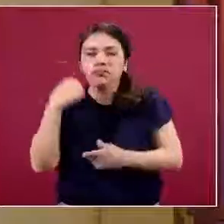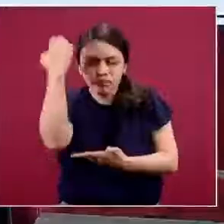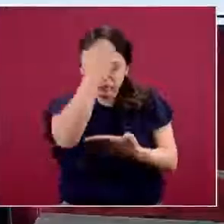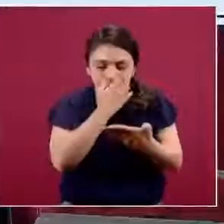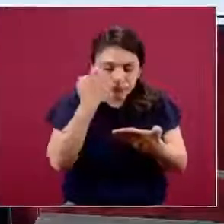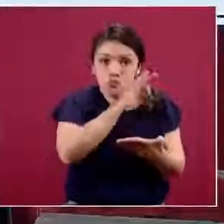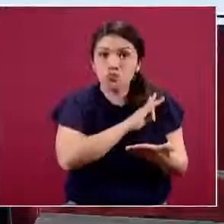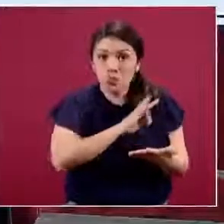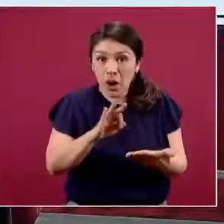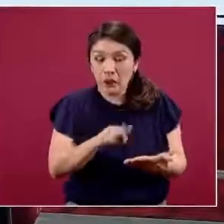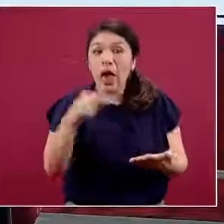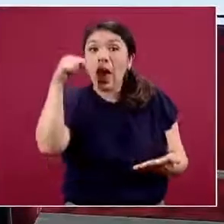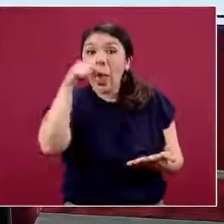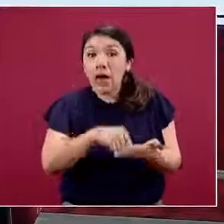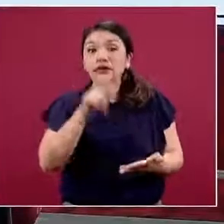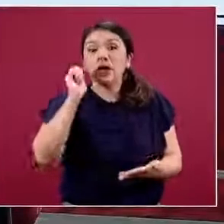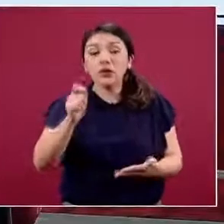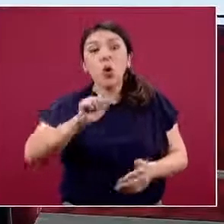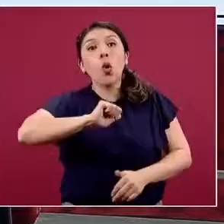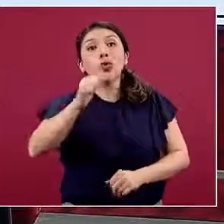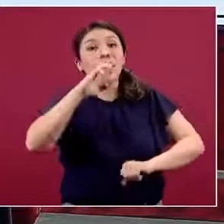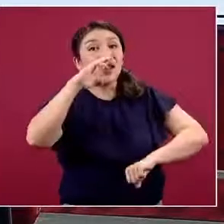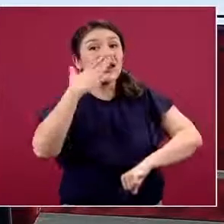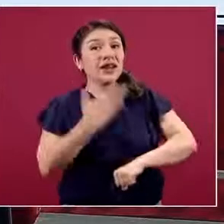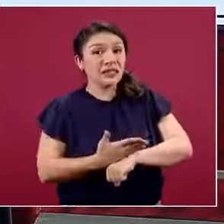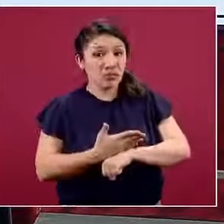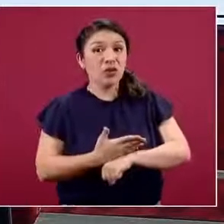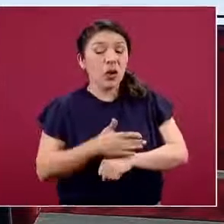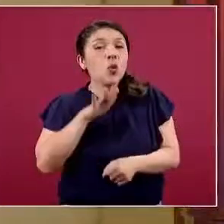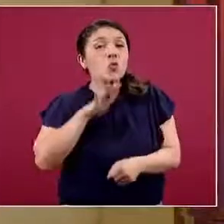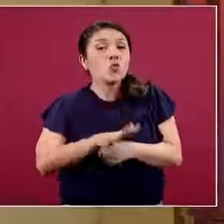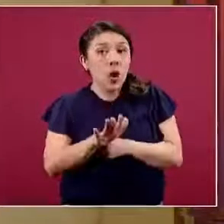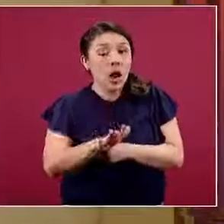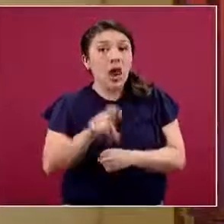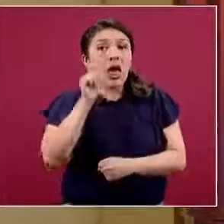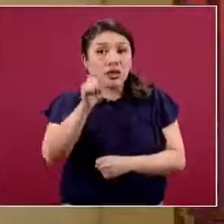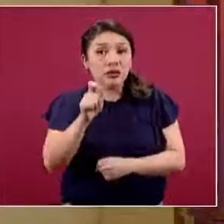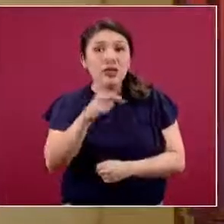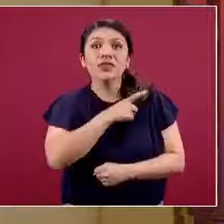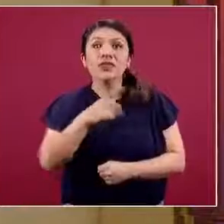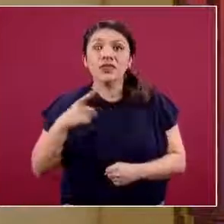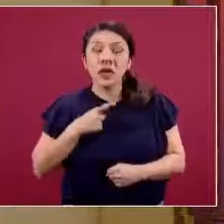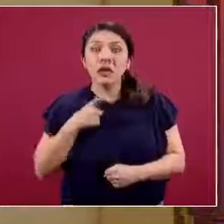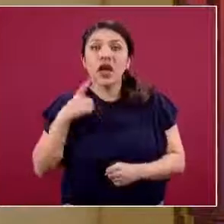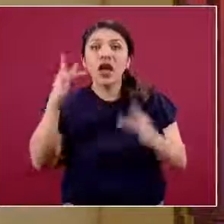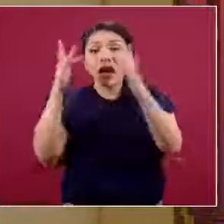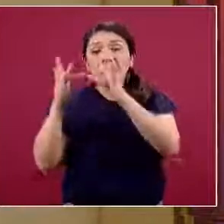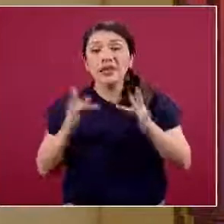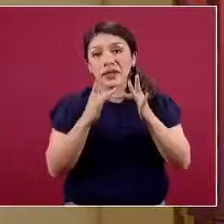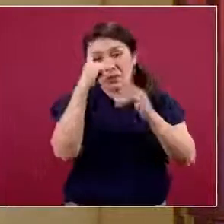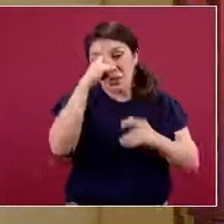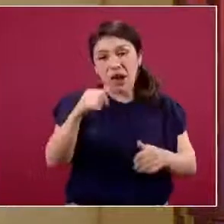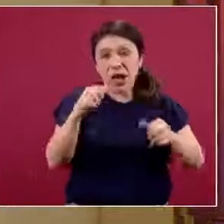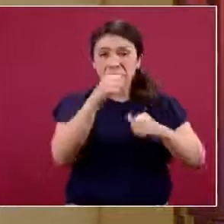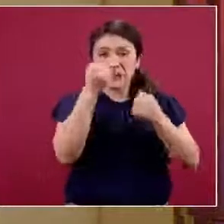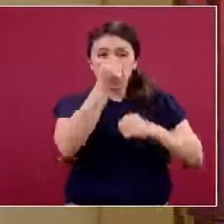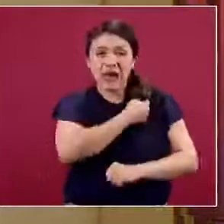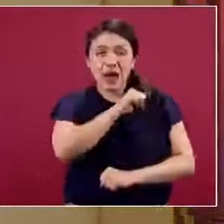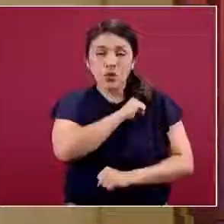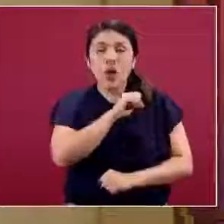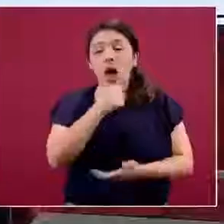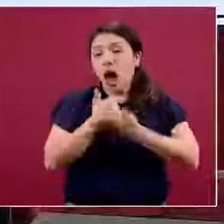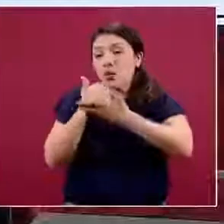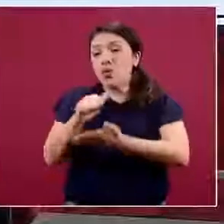entonces, evidentemente, otra de las responsabilidades es mantener la red de servicios de salud, la asistencia urgente a la